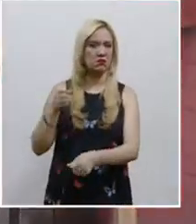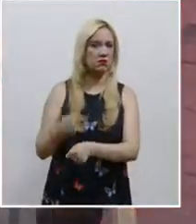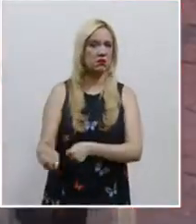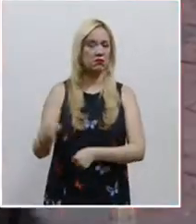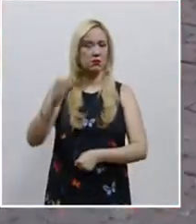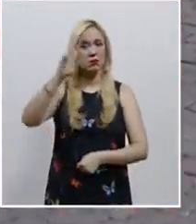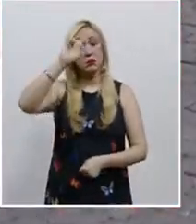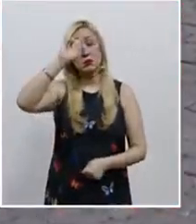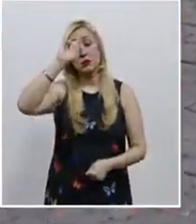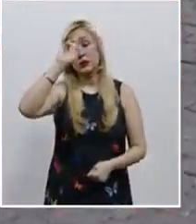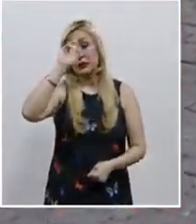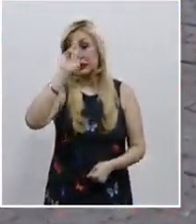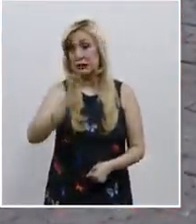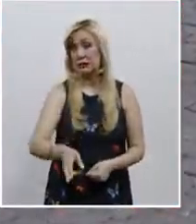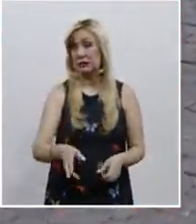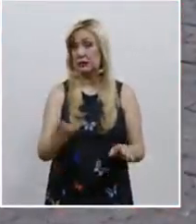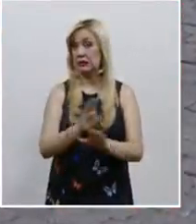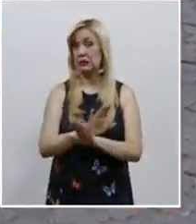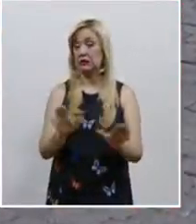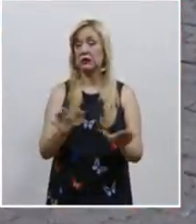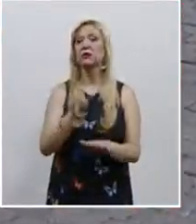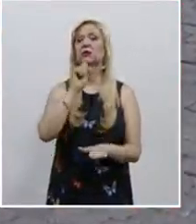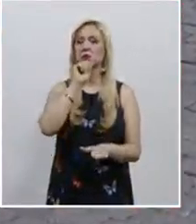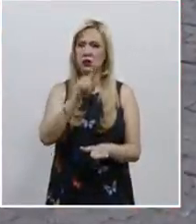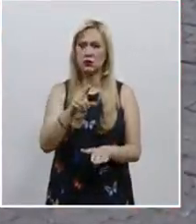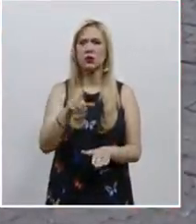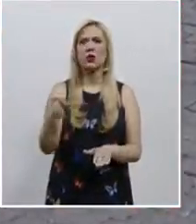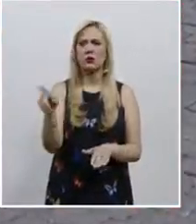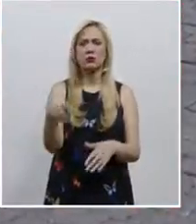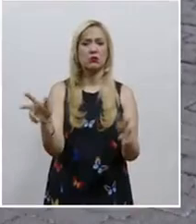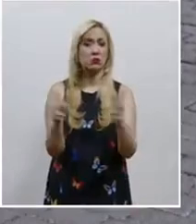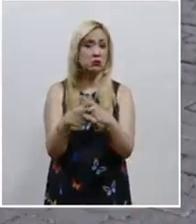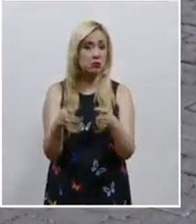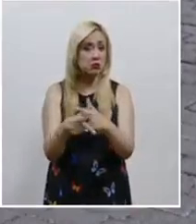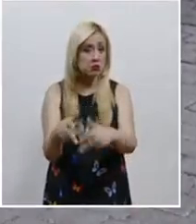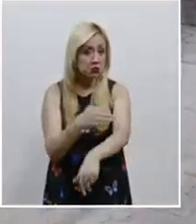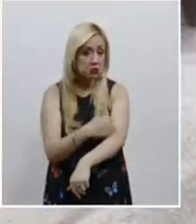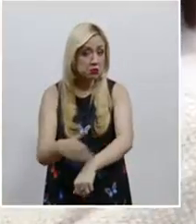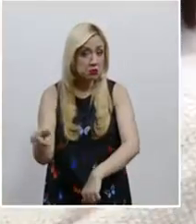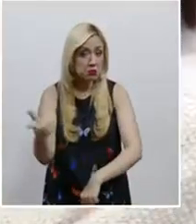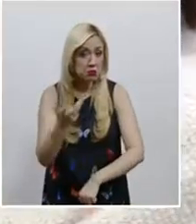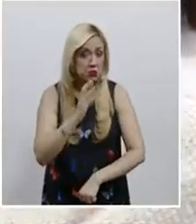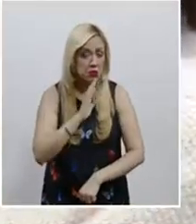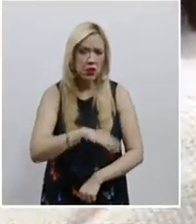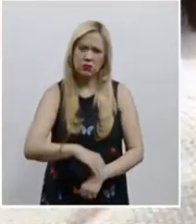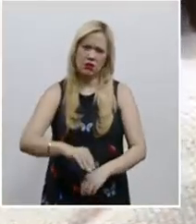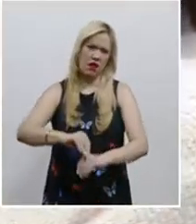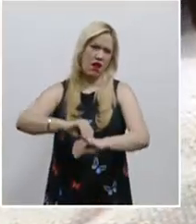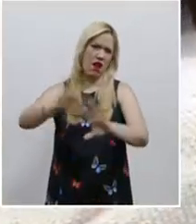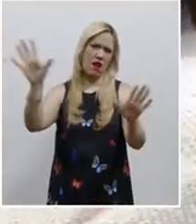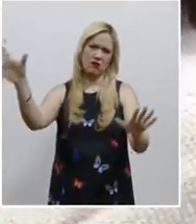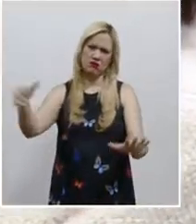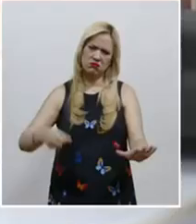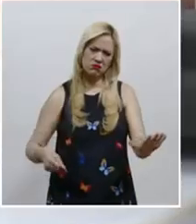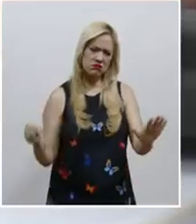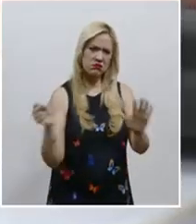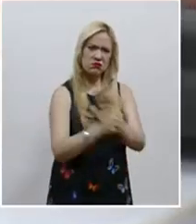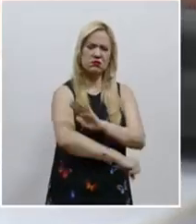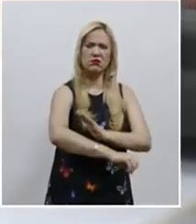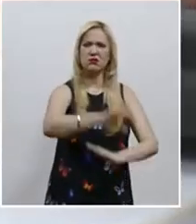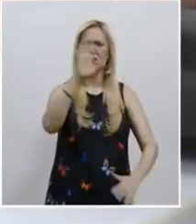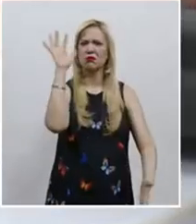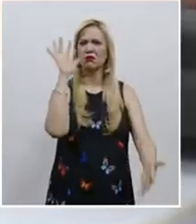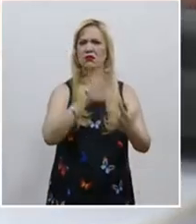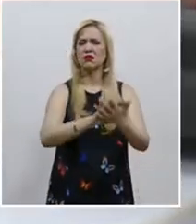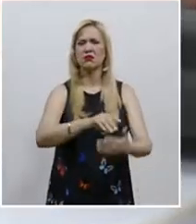también aplica en los casos de delitos de violencia familiar, porque dicha conducta se expresa en la mayoría de los casos bajo una óptica